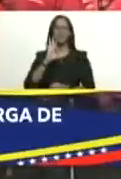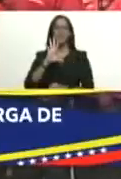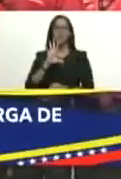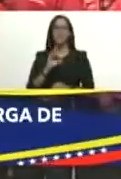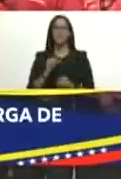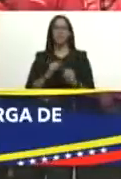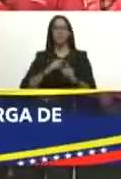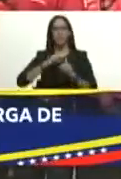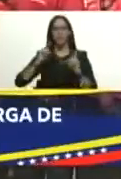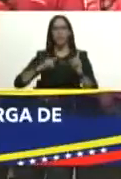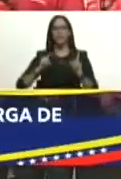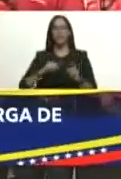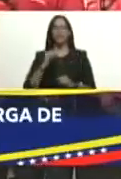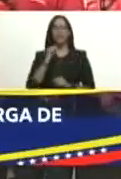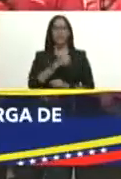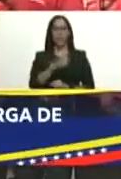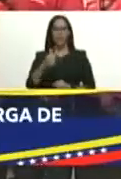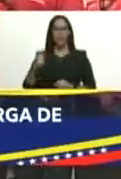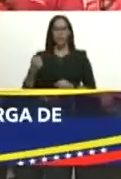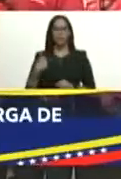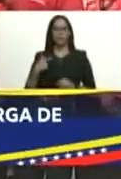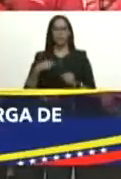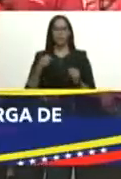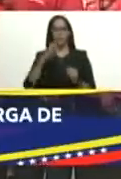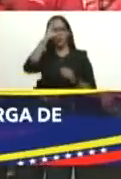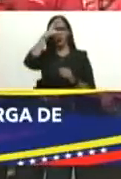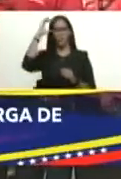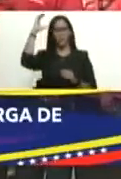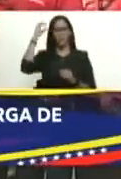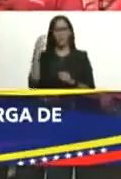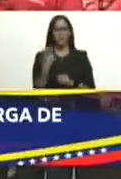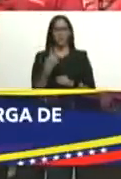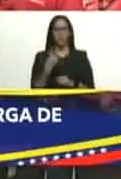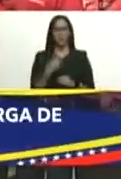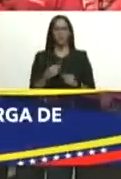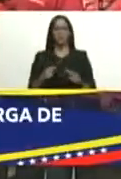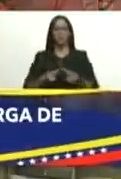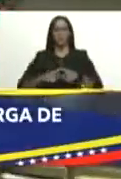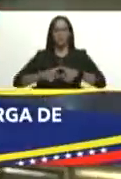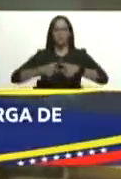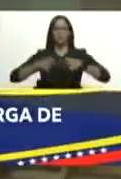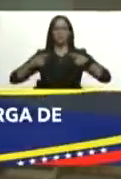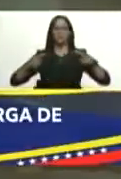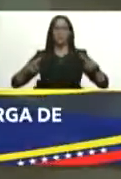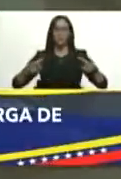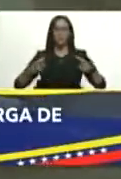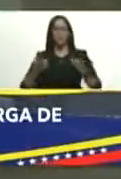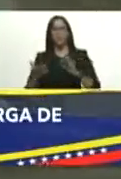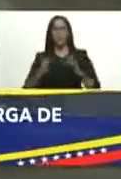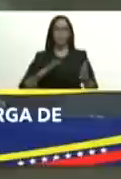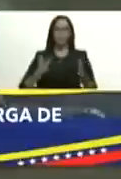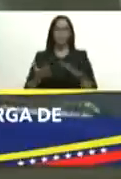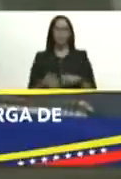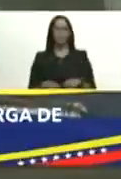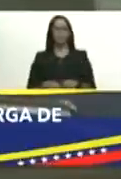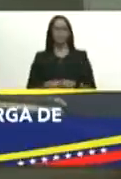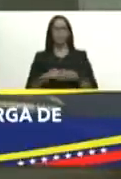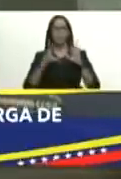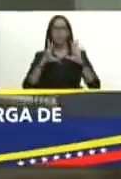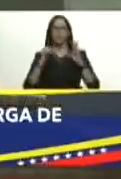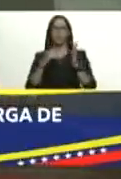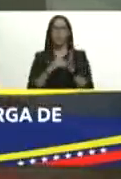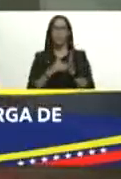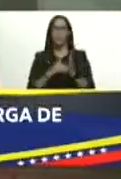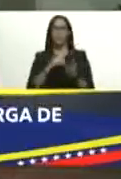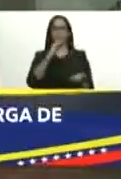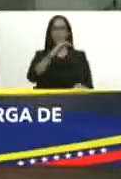cada una, que tienen una capacidad entre las dos de un llenado de aproximadamente 8.000